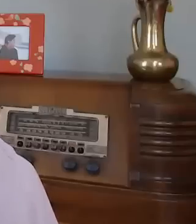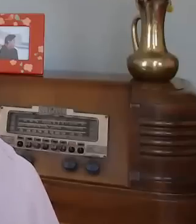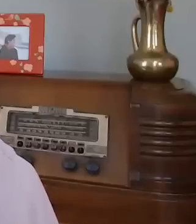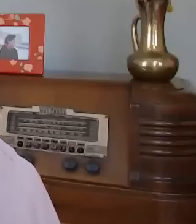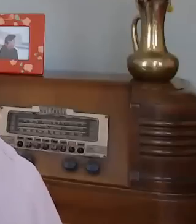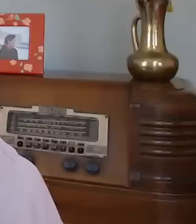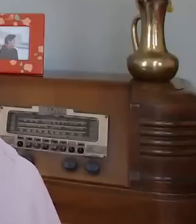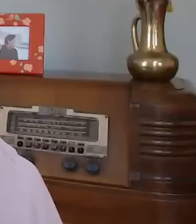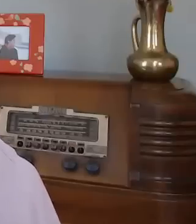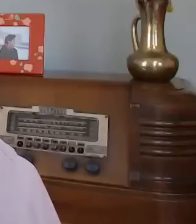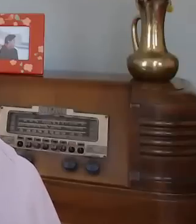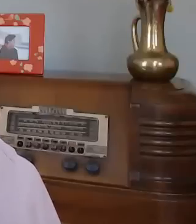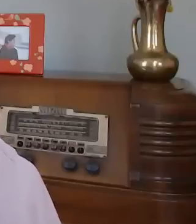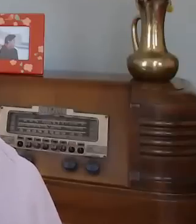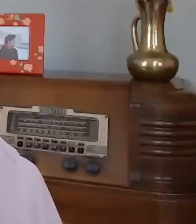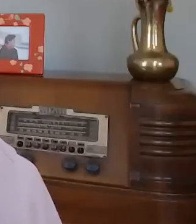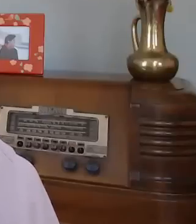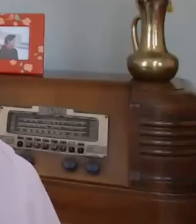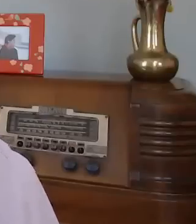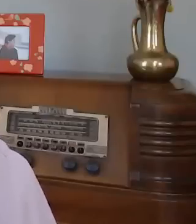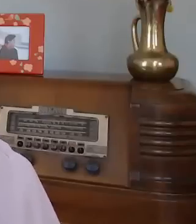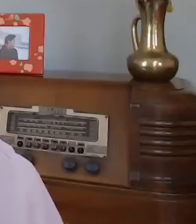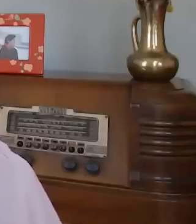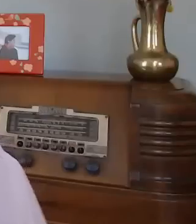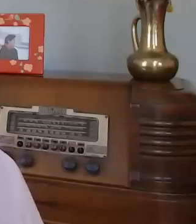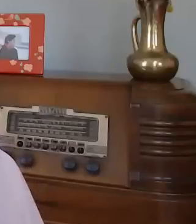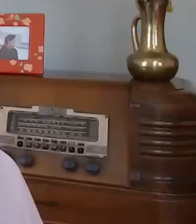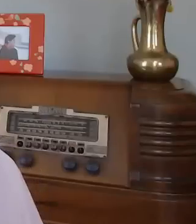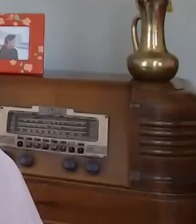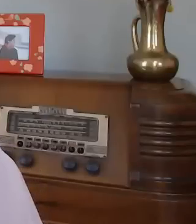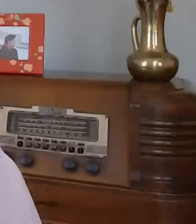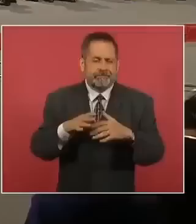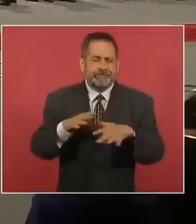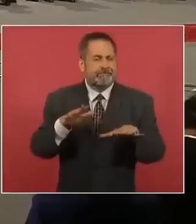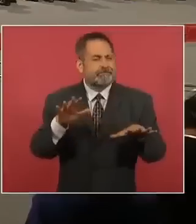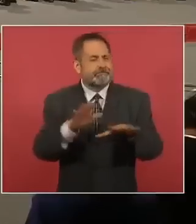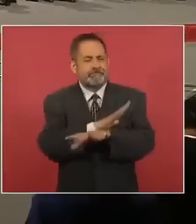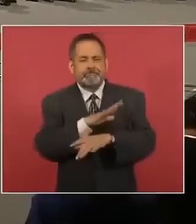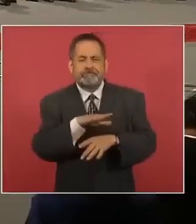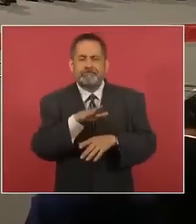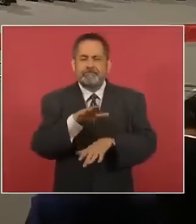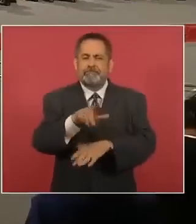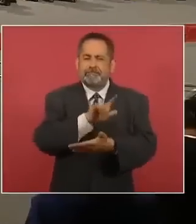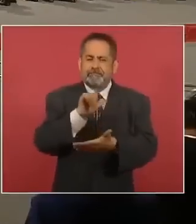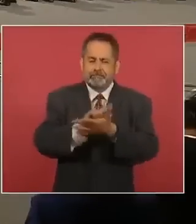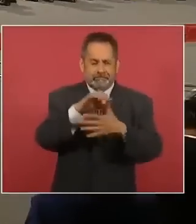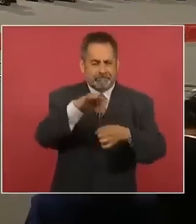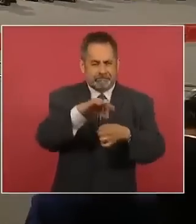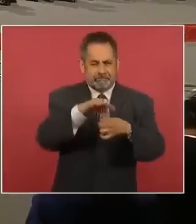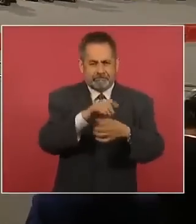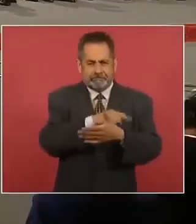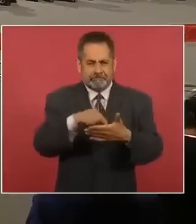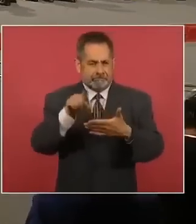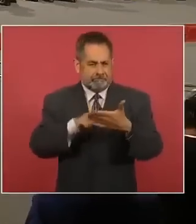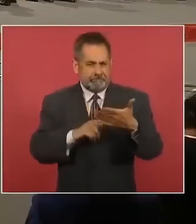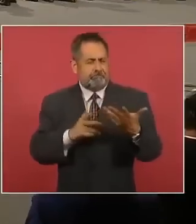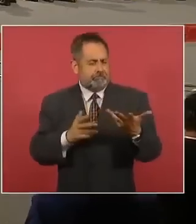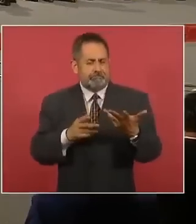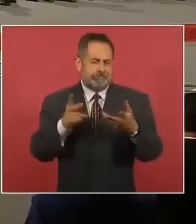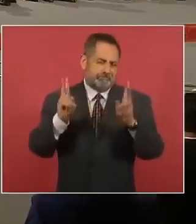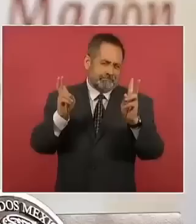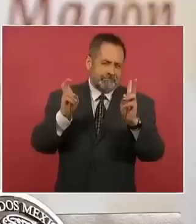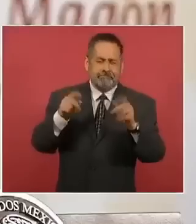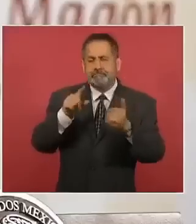propone con esta reforma electoral por favor andrés esta iniciativa de reforma que hoy se presenta